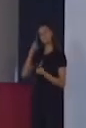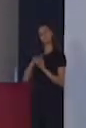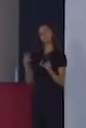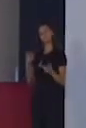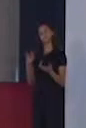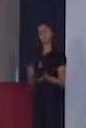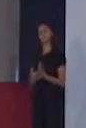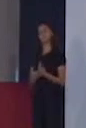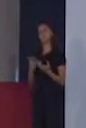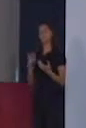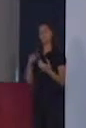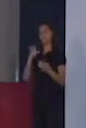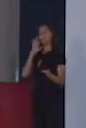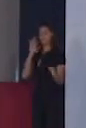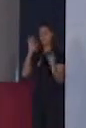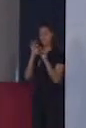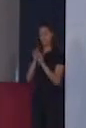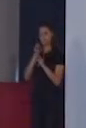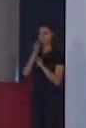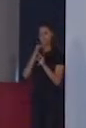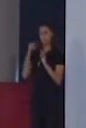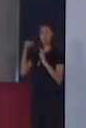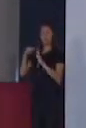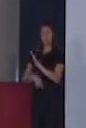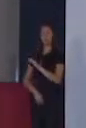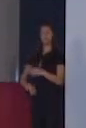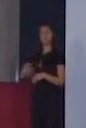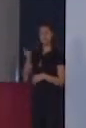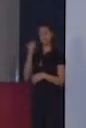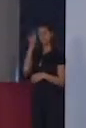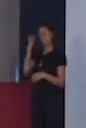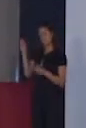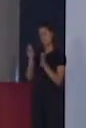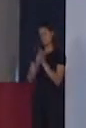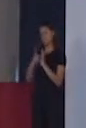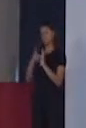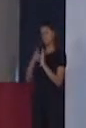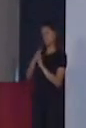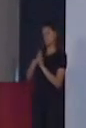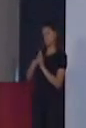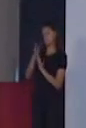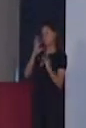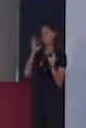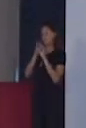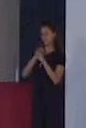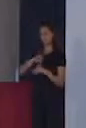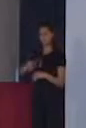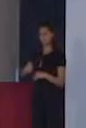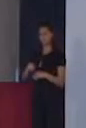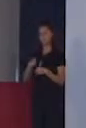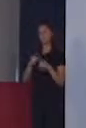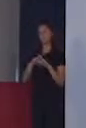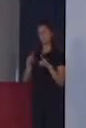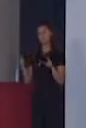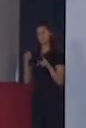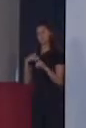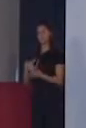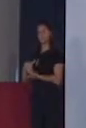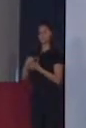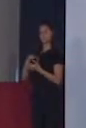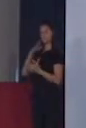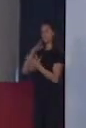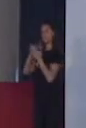es cómo ese enfoque realmente trasciende, ¿cierto? Porque una cosa es hablar del enfoque de derechos y otra es hacer esa apuesta por el derecho,